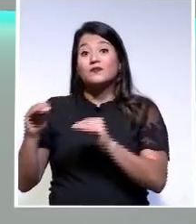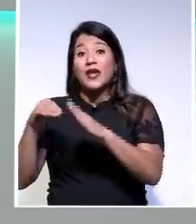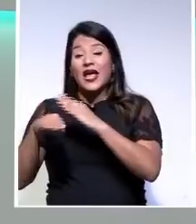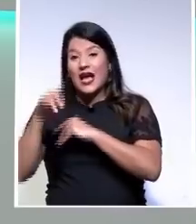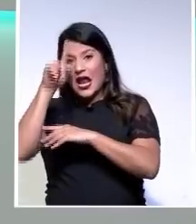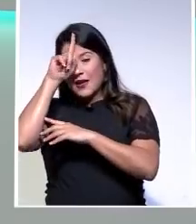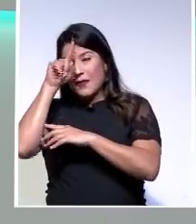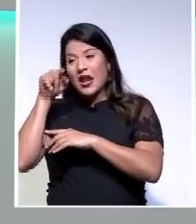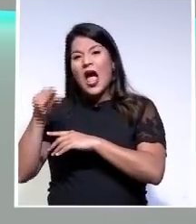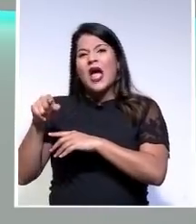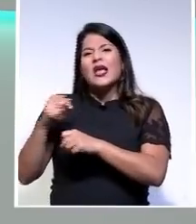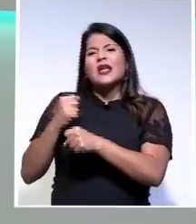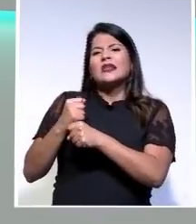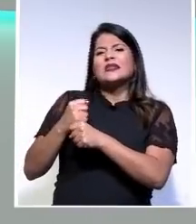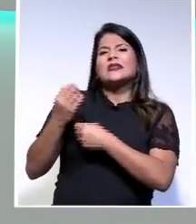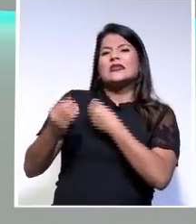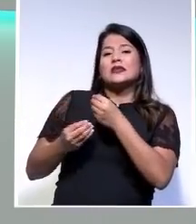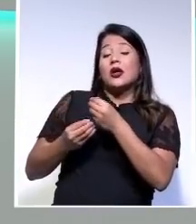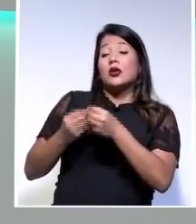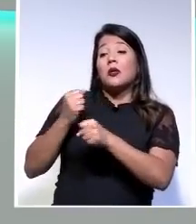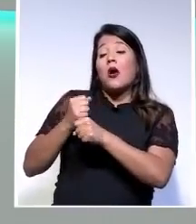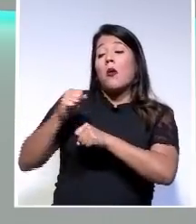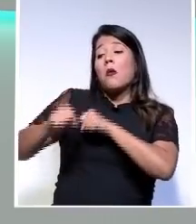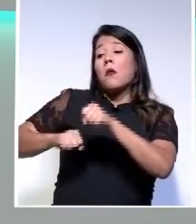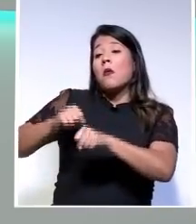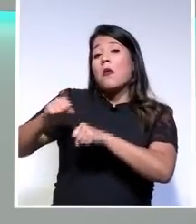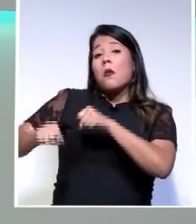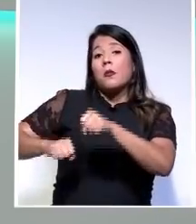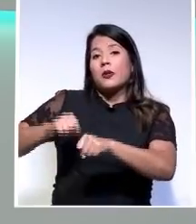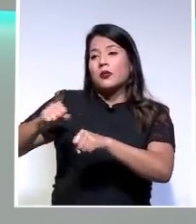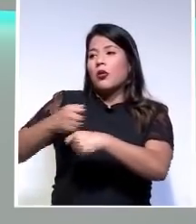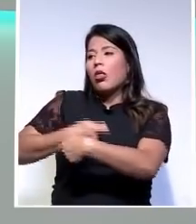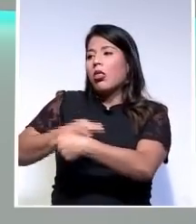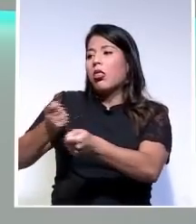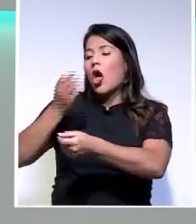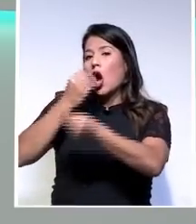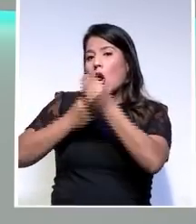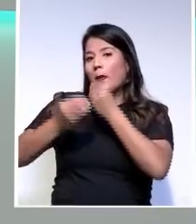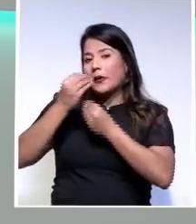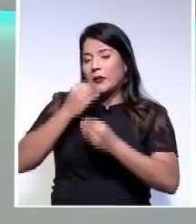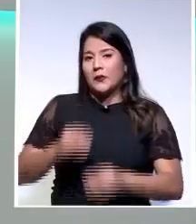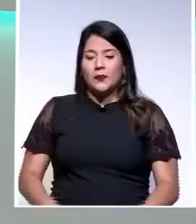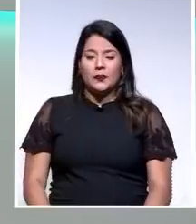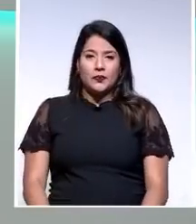en bicicleta repartiendo comida a domicilio.